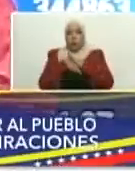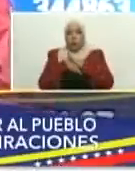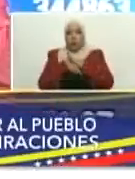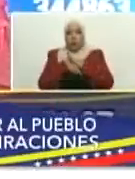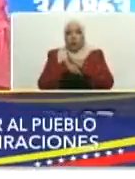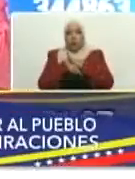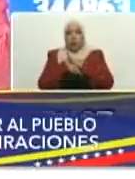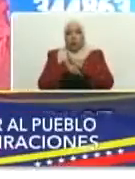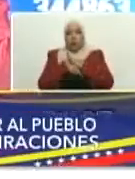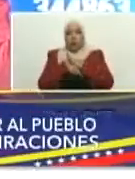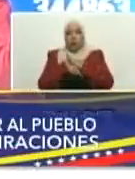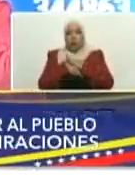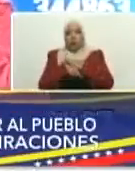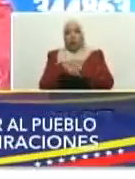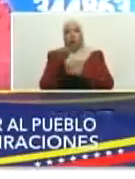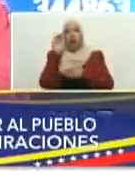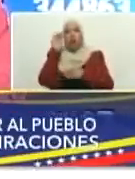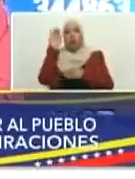Y hacia allá vamos.